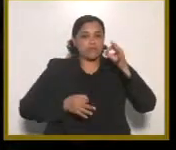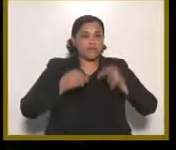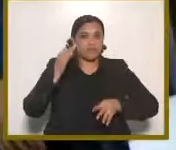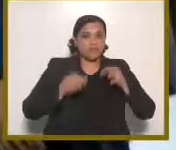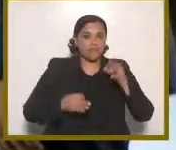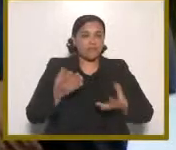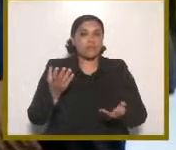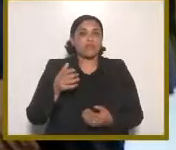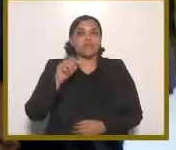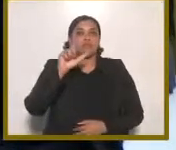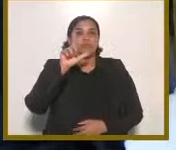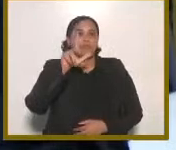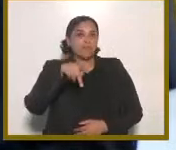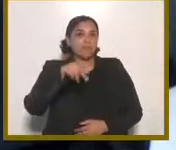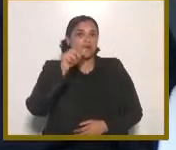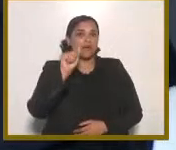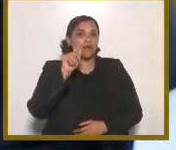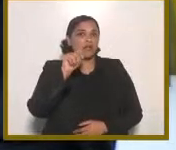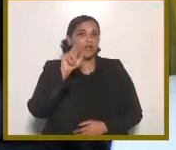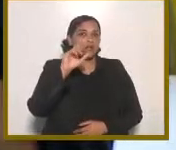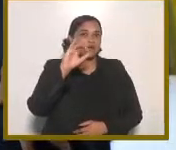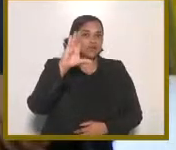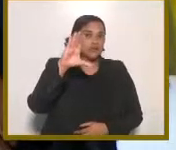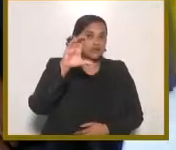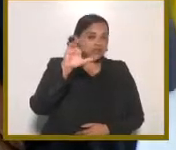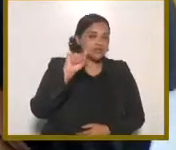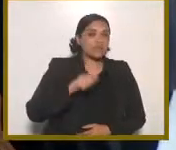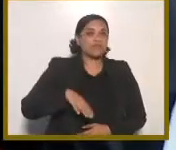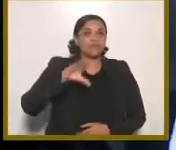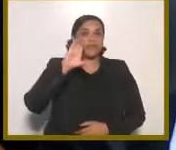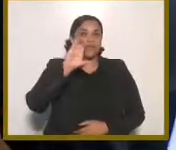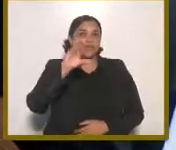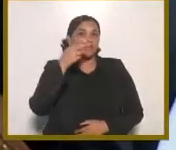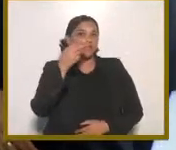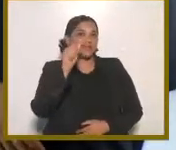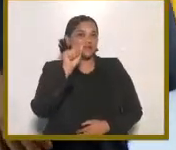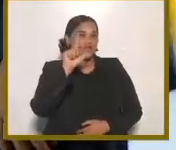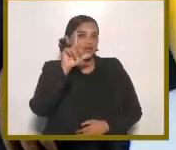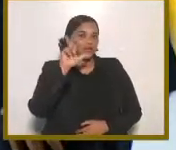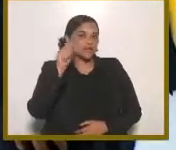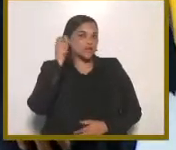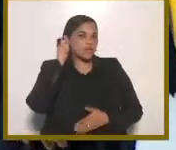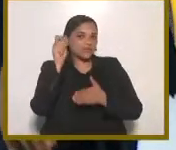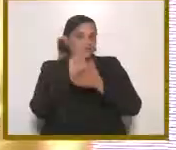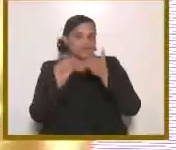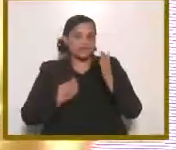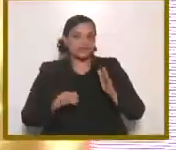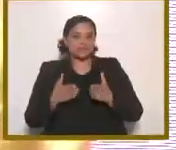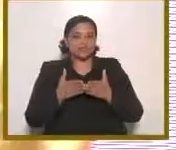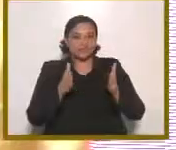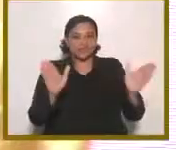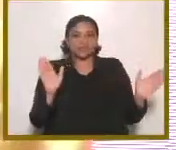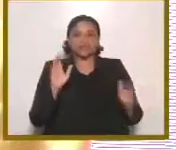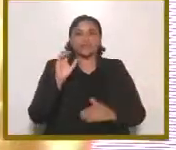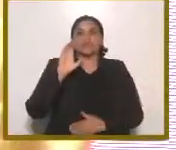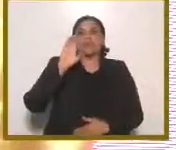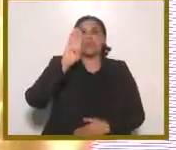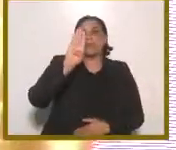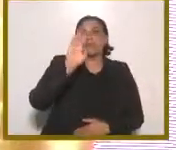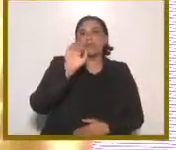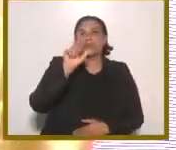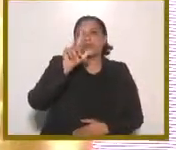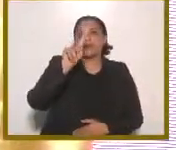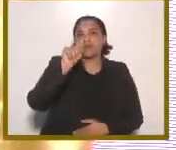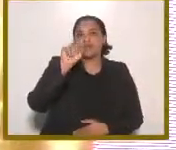Patricia Lorenzo, magistrado Chamisa, al secretario general Sonne Beltré, a los